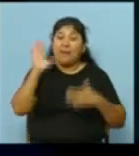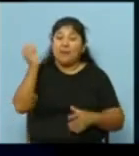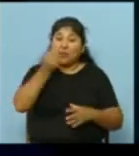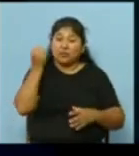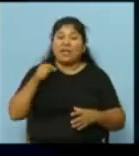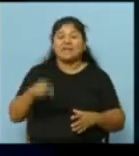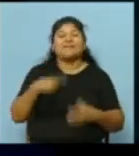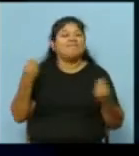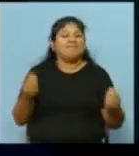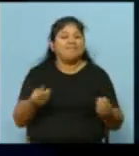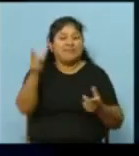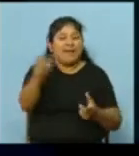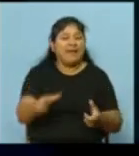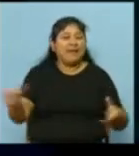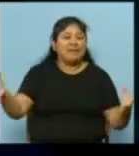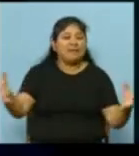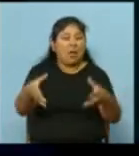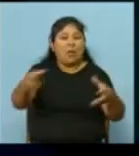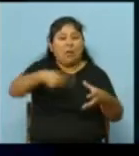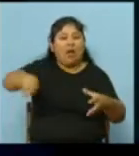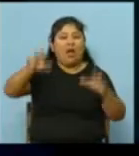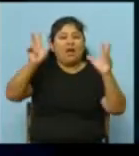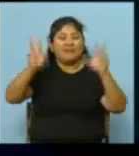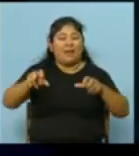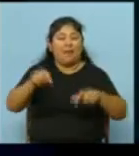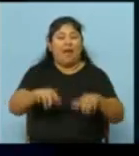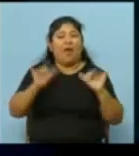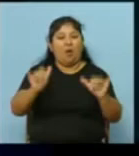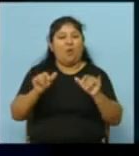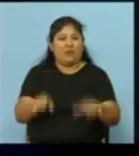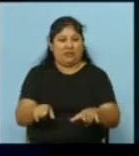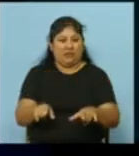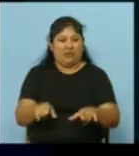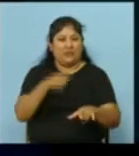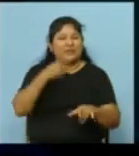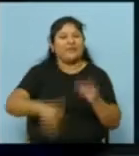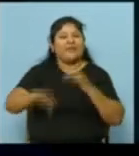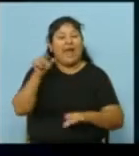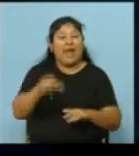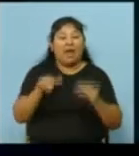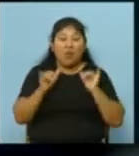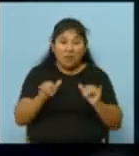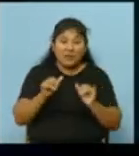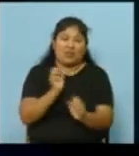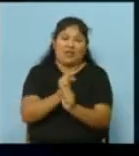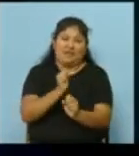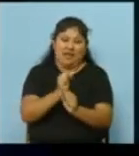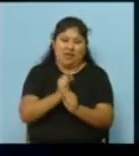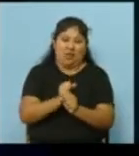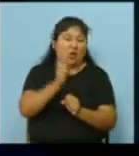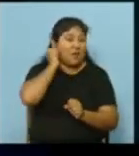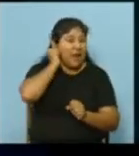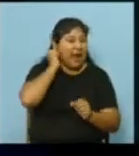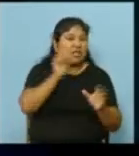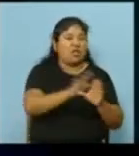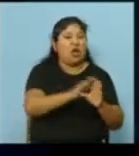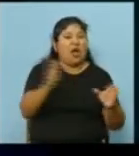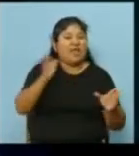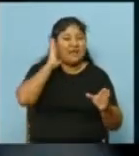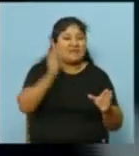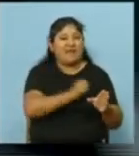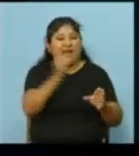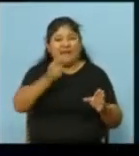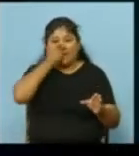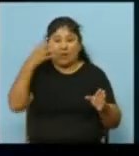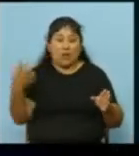el tema de la juventud no por ejemplo los sectores de la juventud trabajadora entre 16 y 24 años el